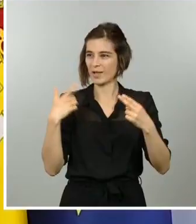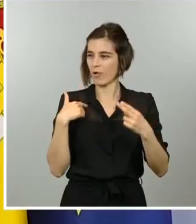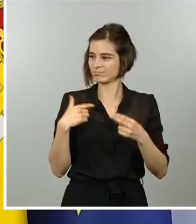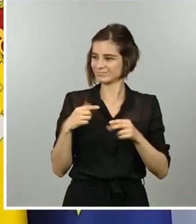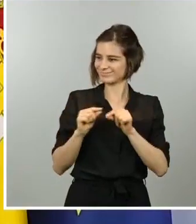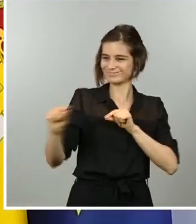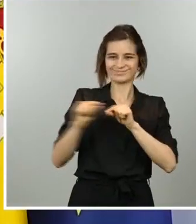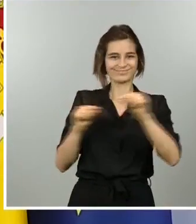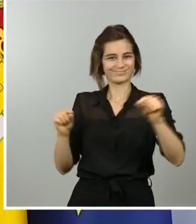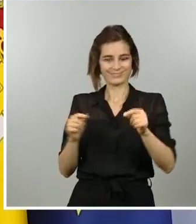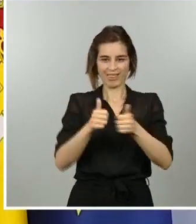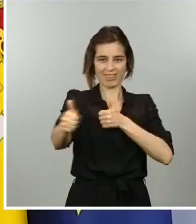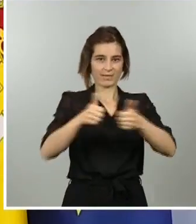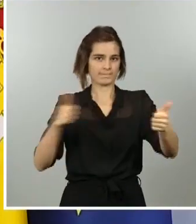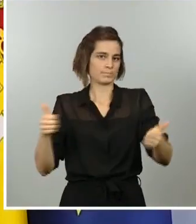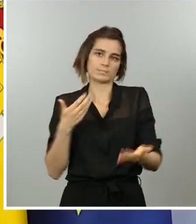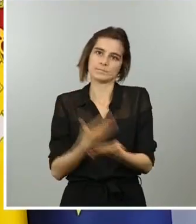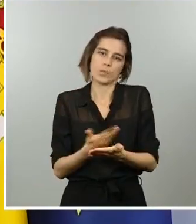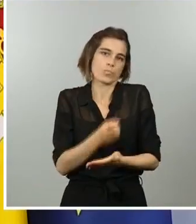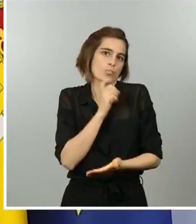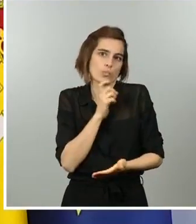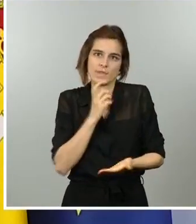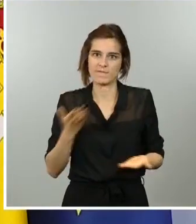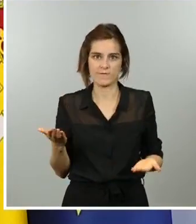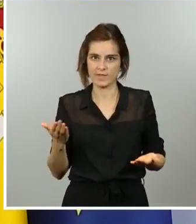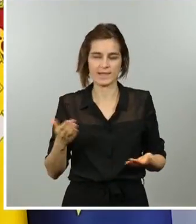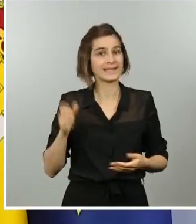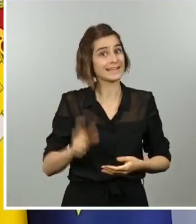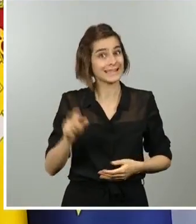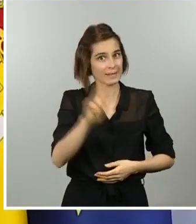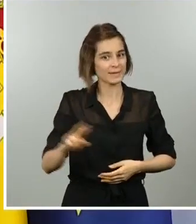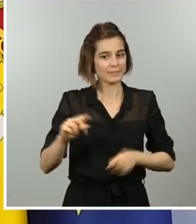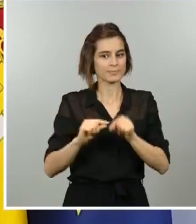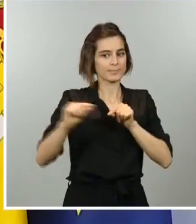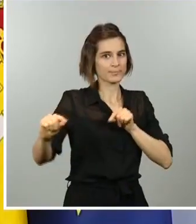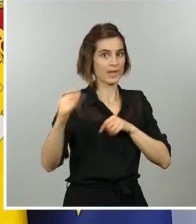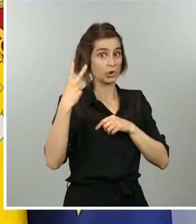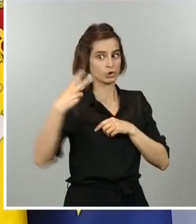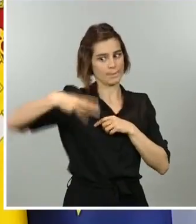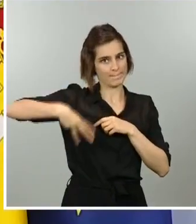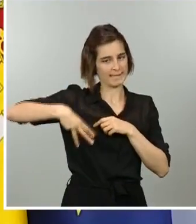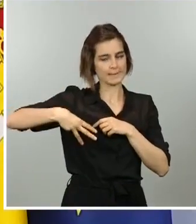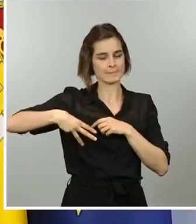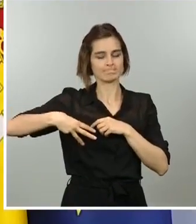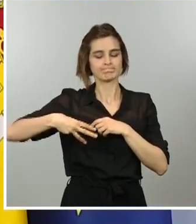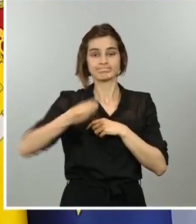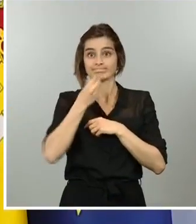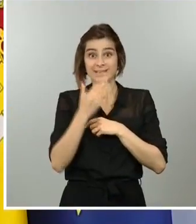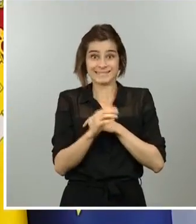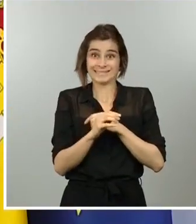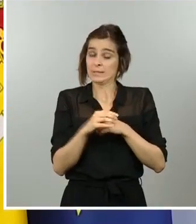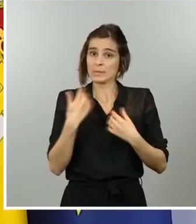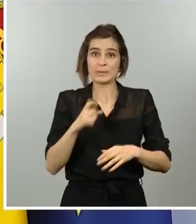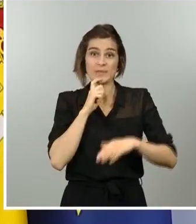siempre venimos recalcando de 2 metros. Por tanto, nos hemos inclinado por hacer obligatorio el uso de la mascarilla en estos medios